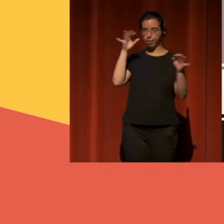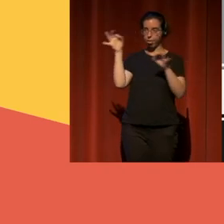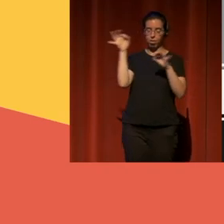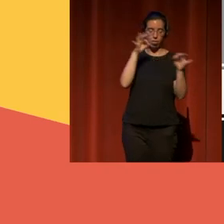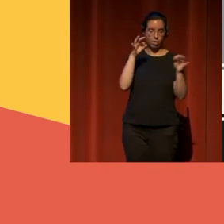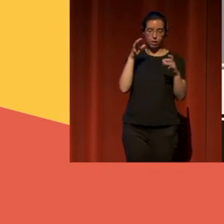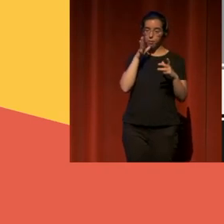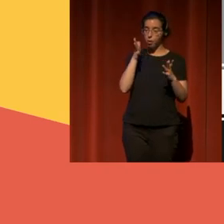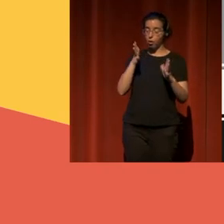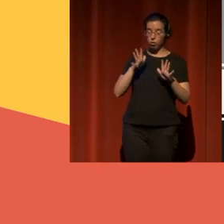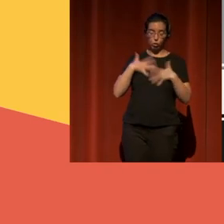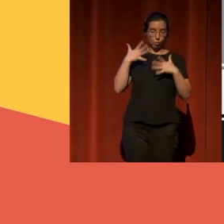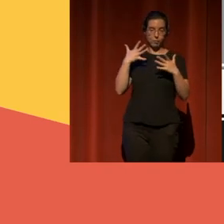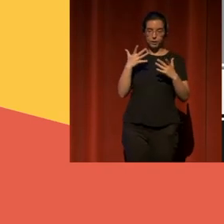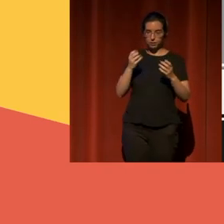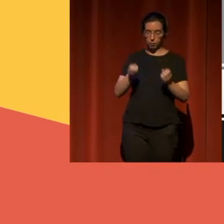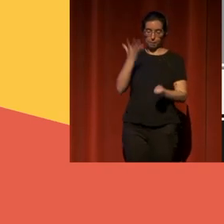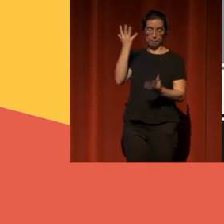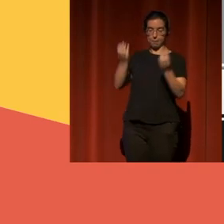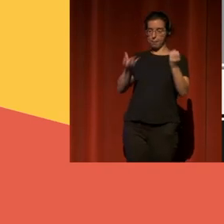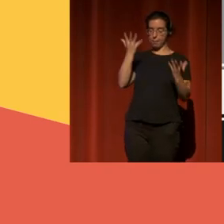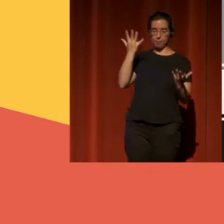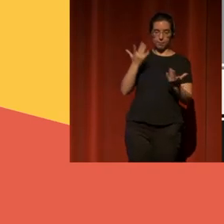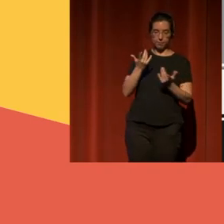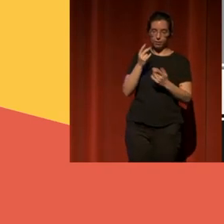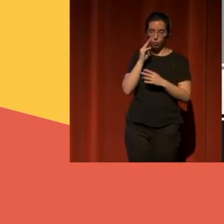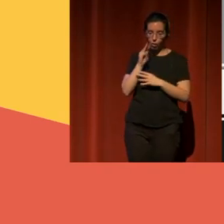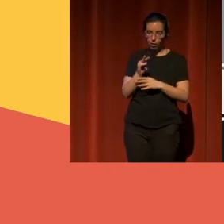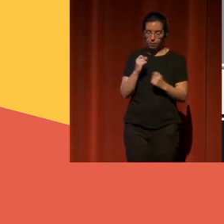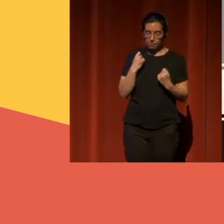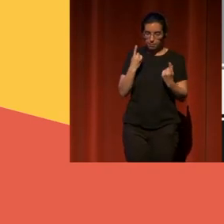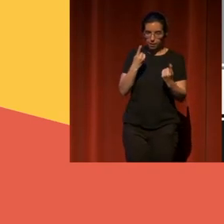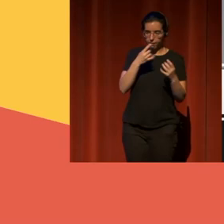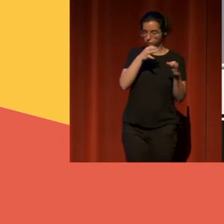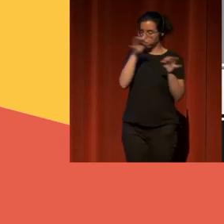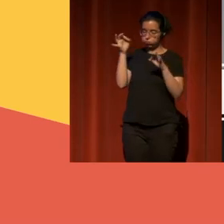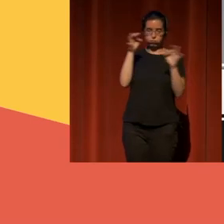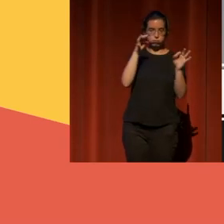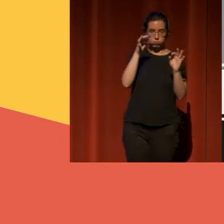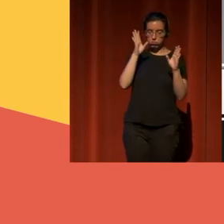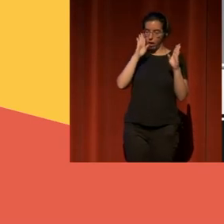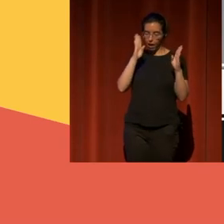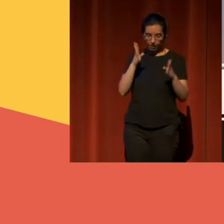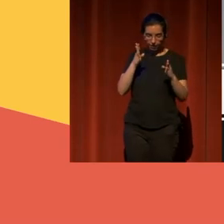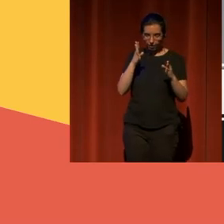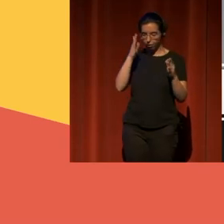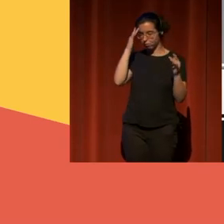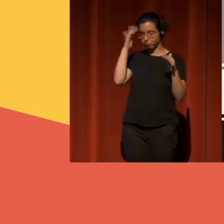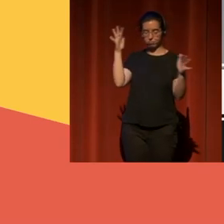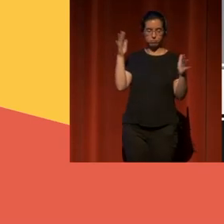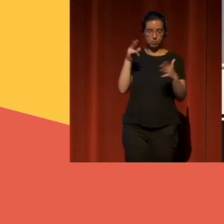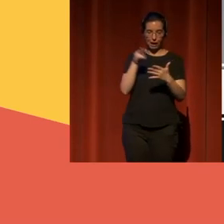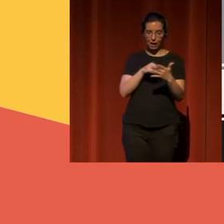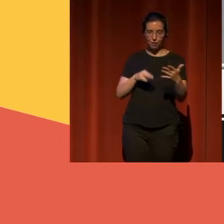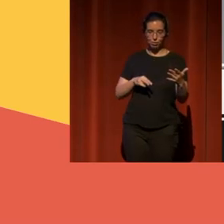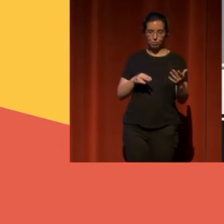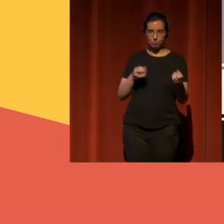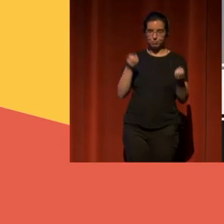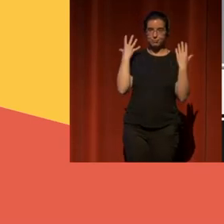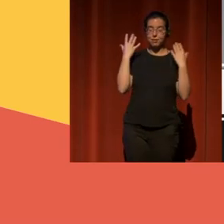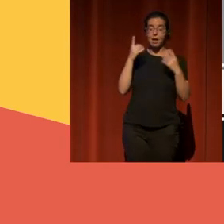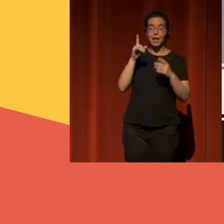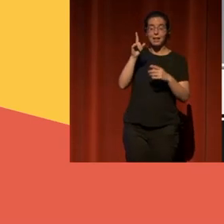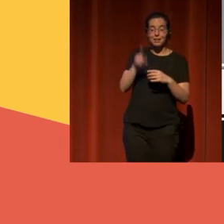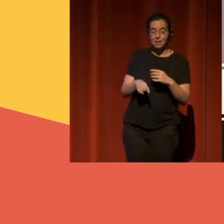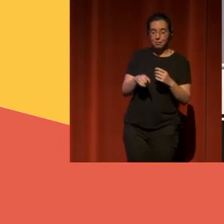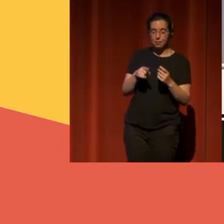sorpresa ante los dispositivos electrónicos, sobre todo la primera vez, desvía la atención respecto a la lectura. También se habla ya de